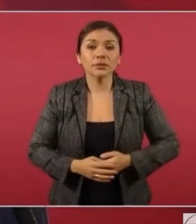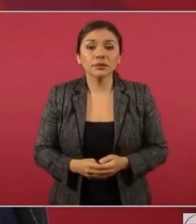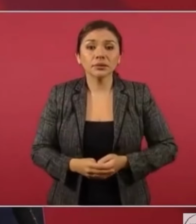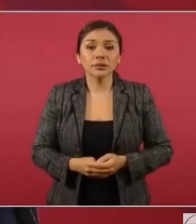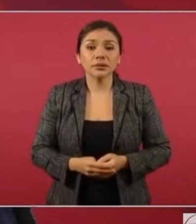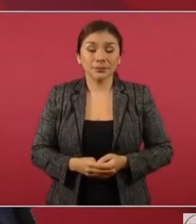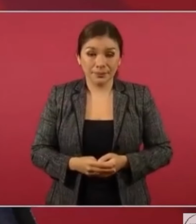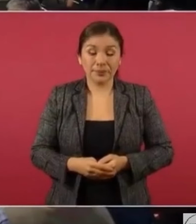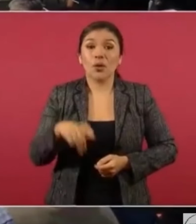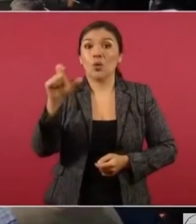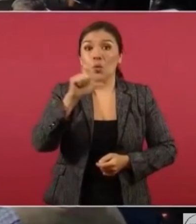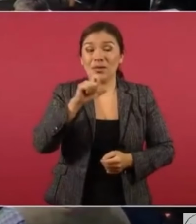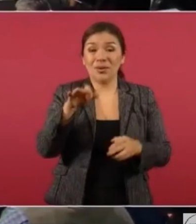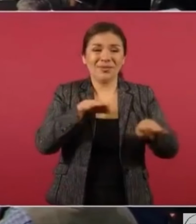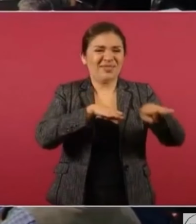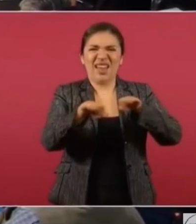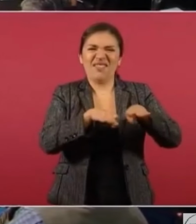Cuando se iban,